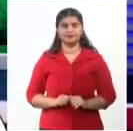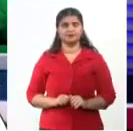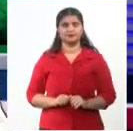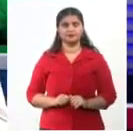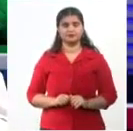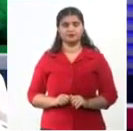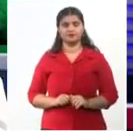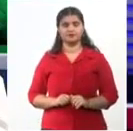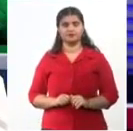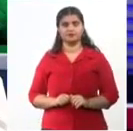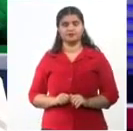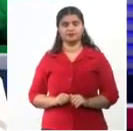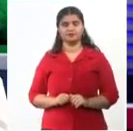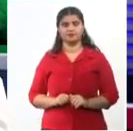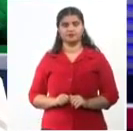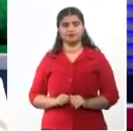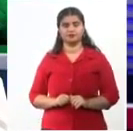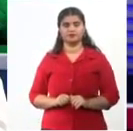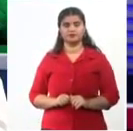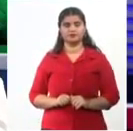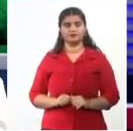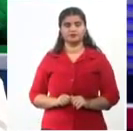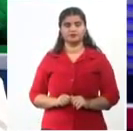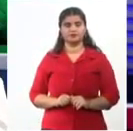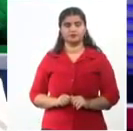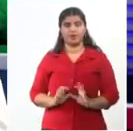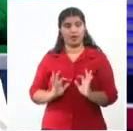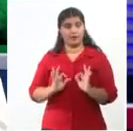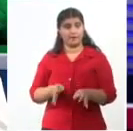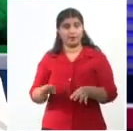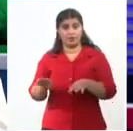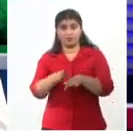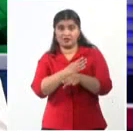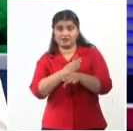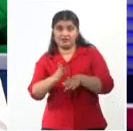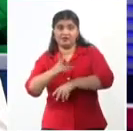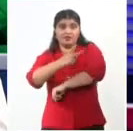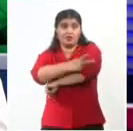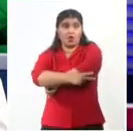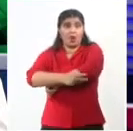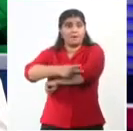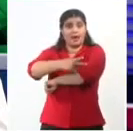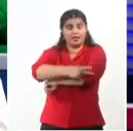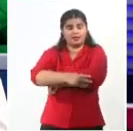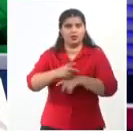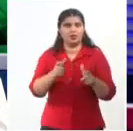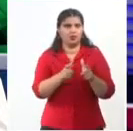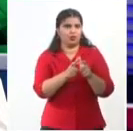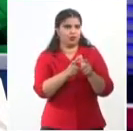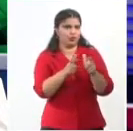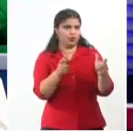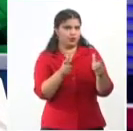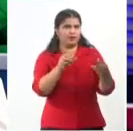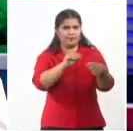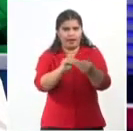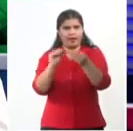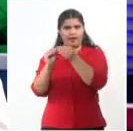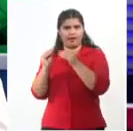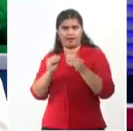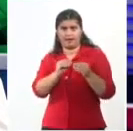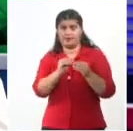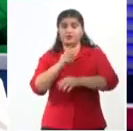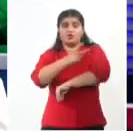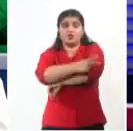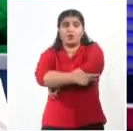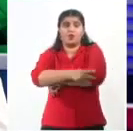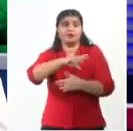la incidencia que han tenido muchos países, incluso países de Europa, países de América,